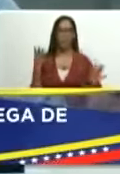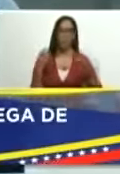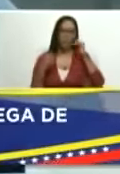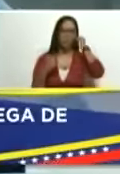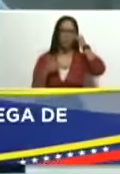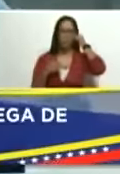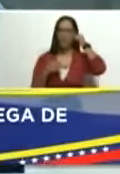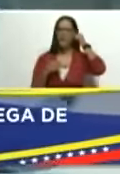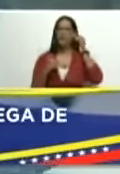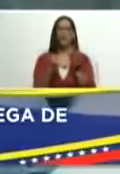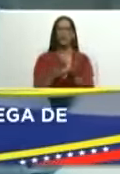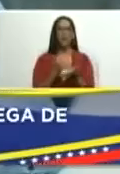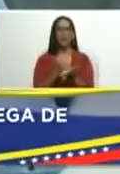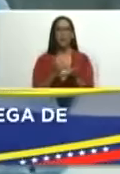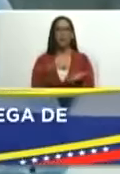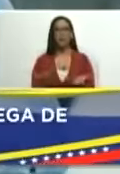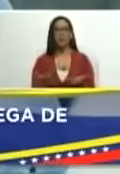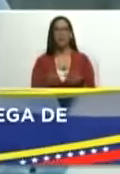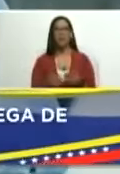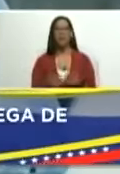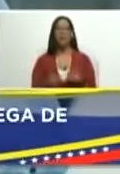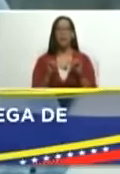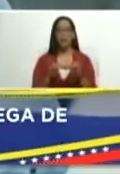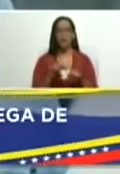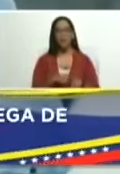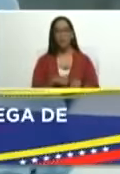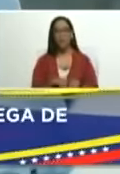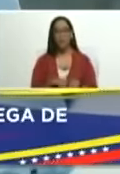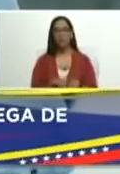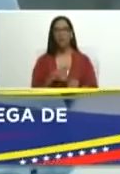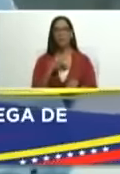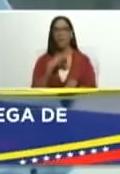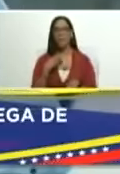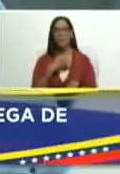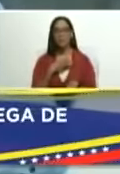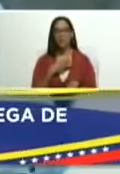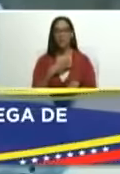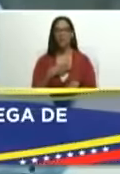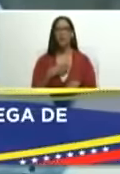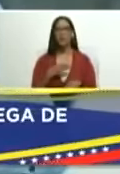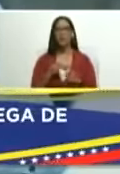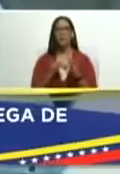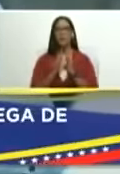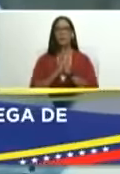ninguna farmacia, Y al mismo tiempo, con la visión misericordia, llevamos